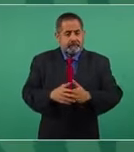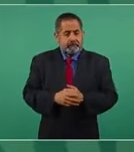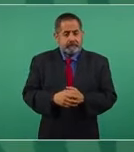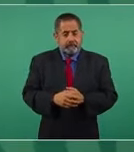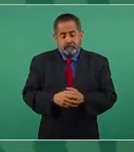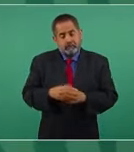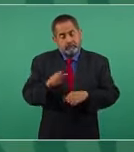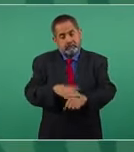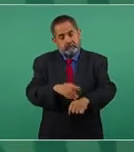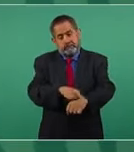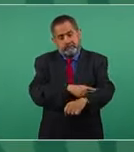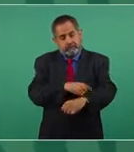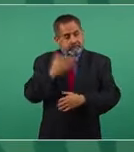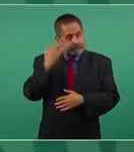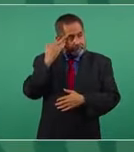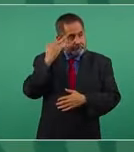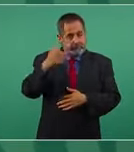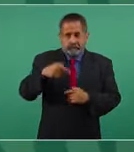largo, complejo,